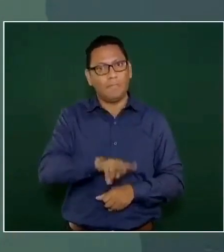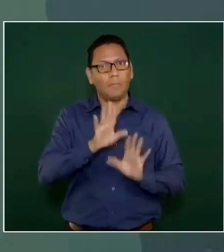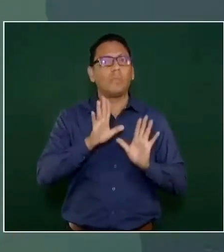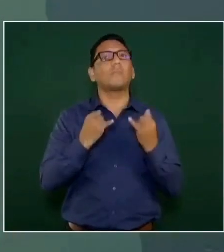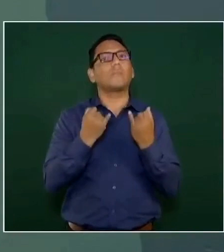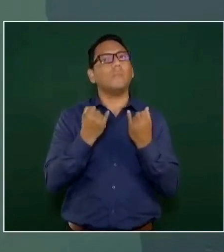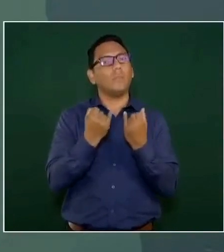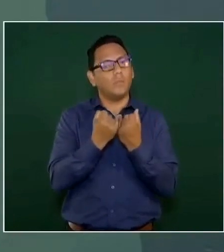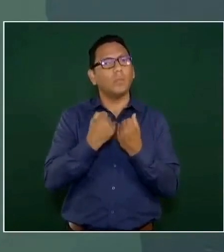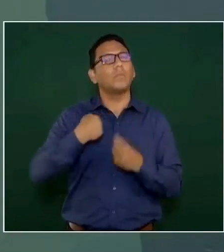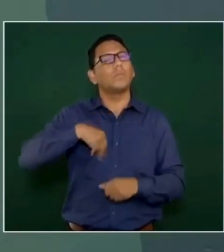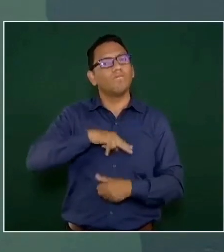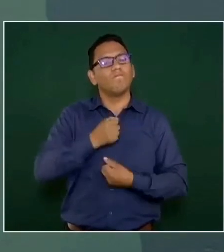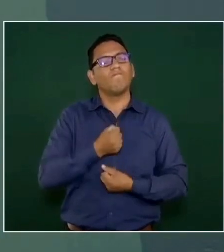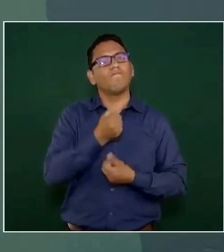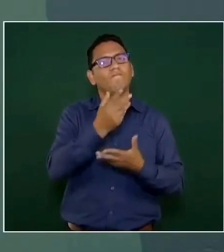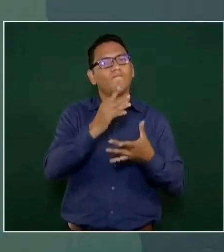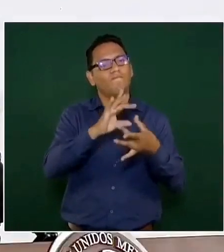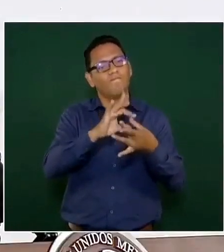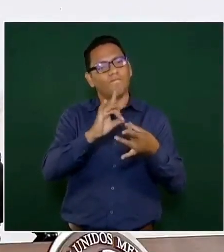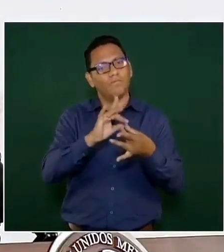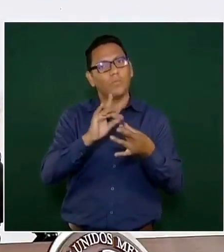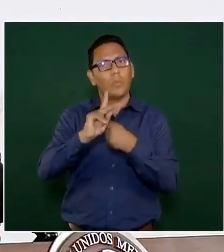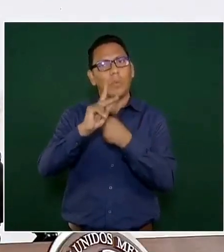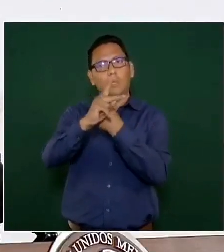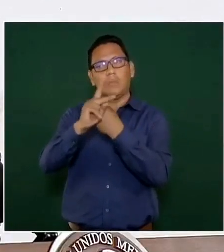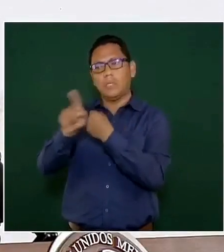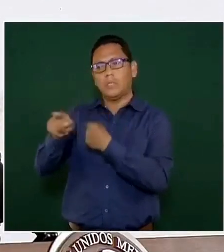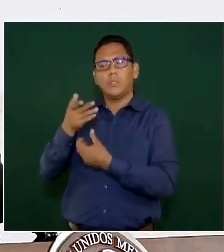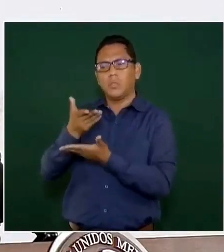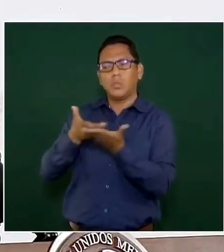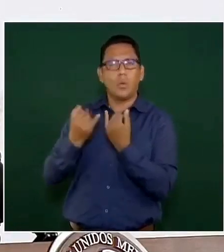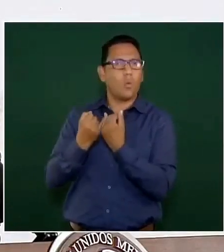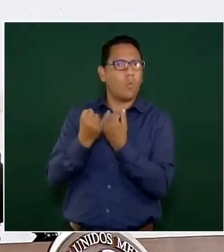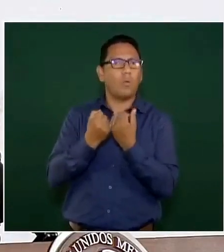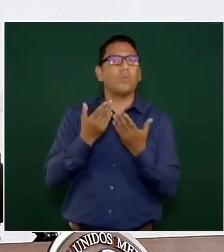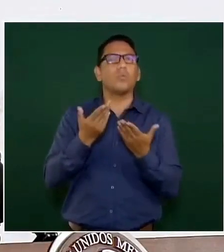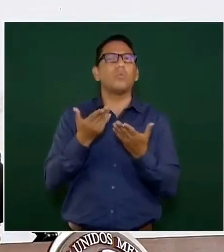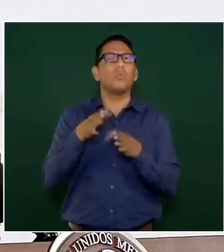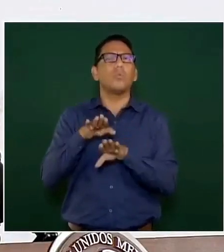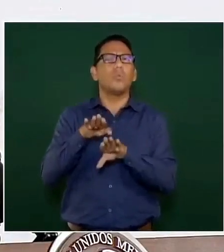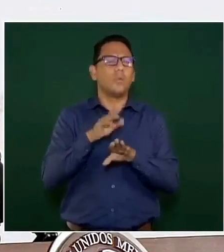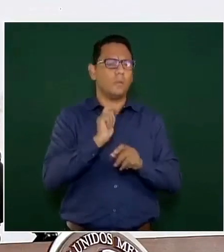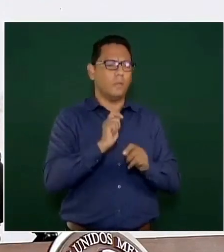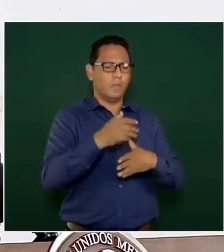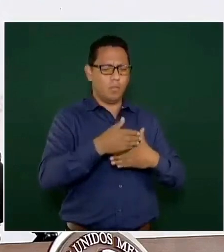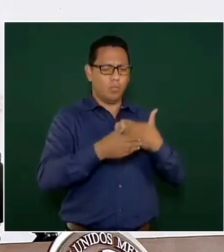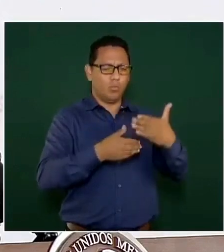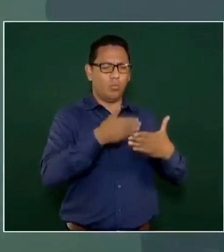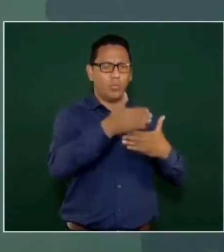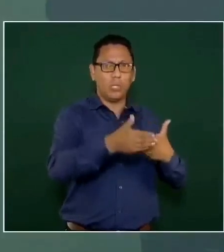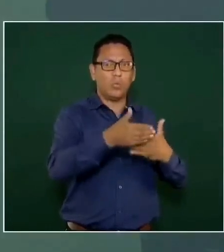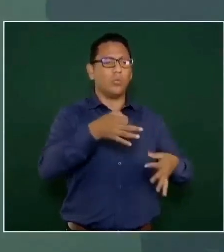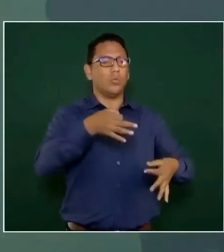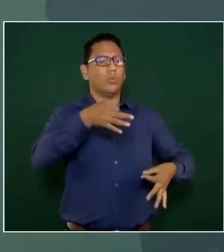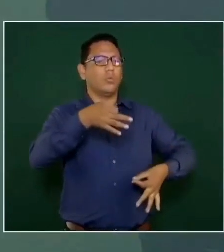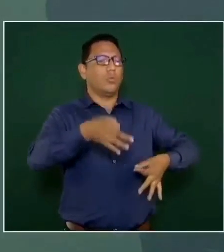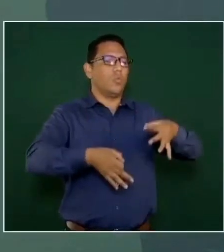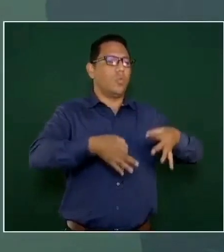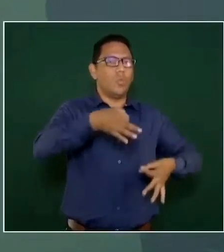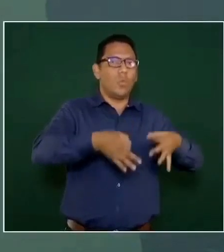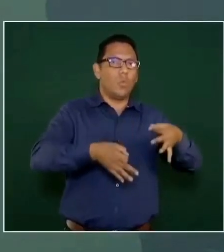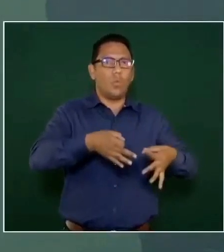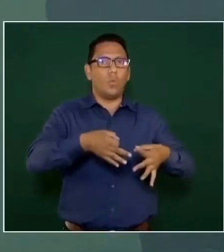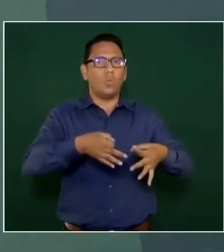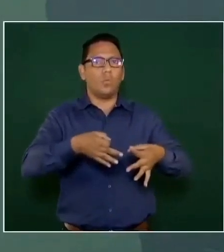legítima que compartimos muchos países sobre que todos los procesos judiciales o de procuración de